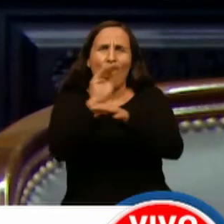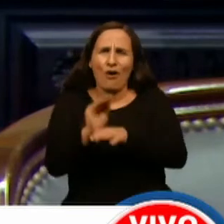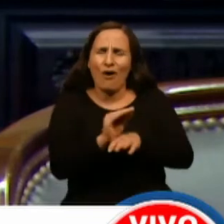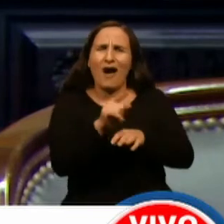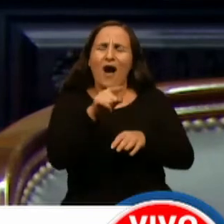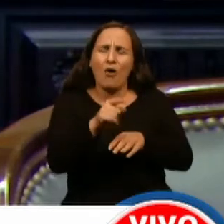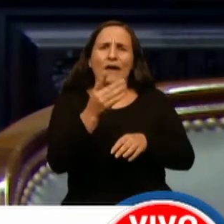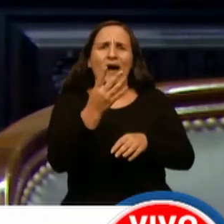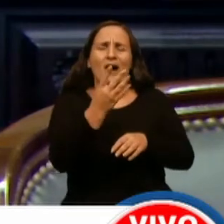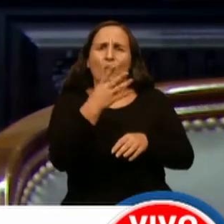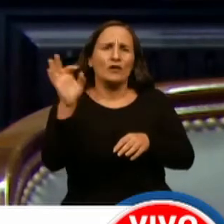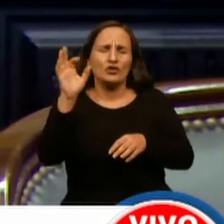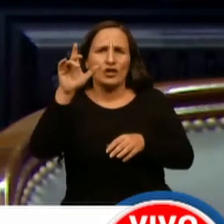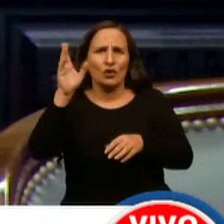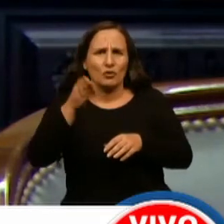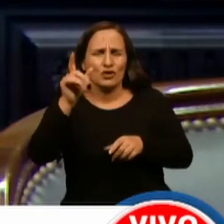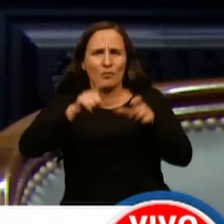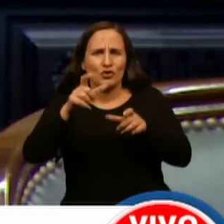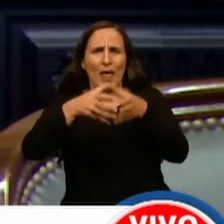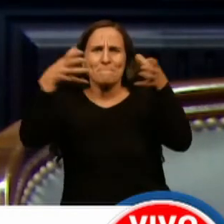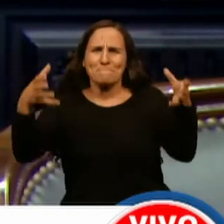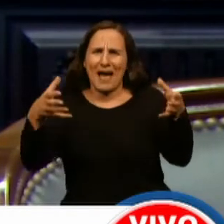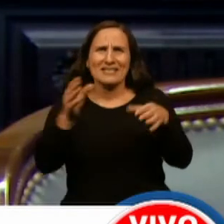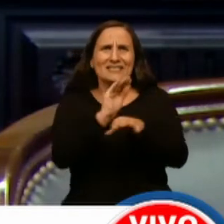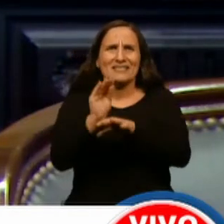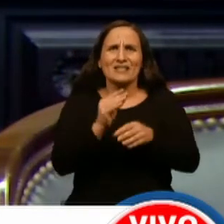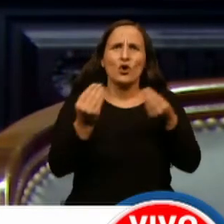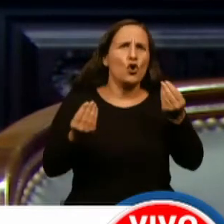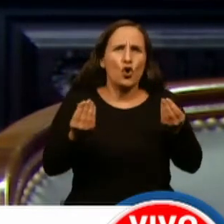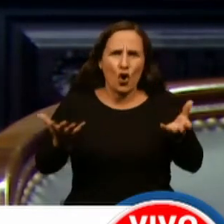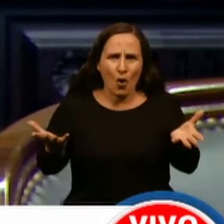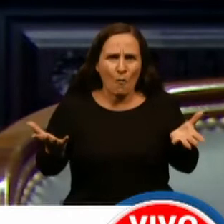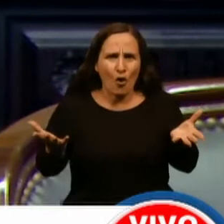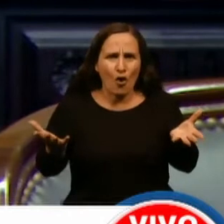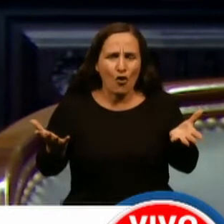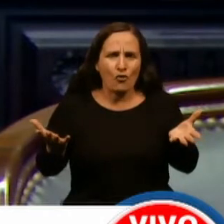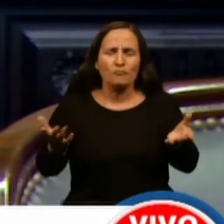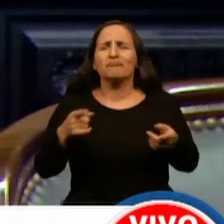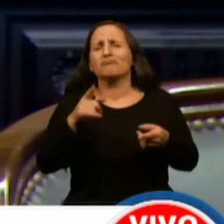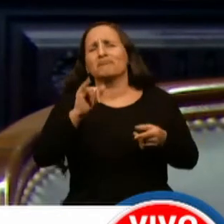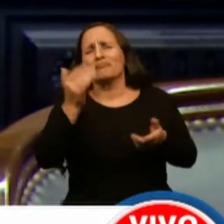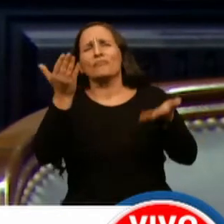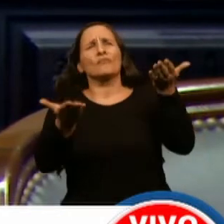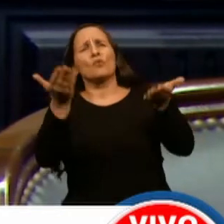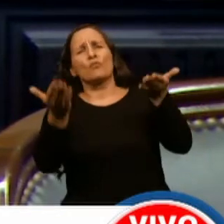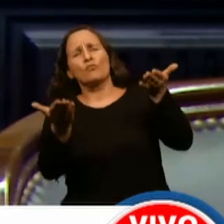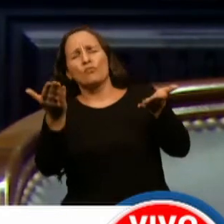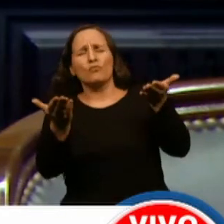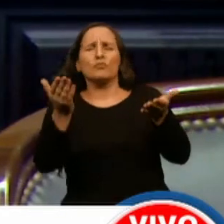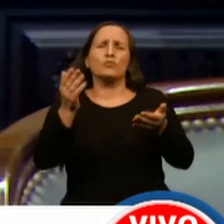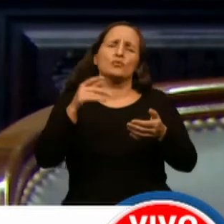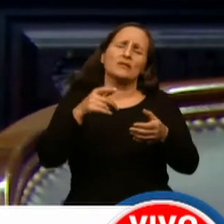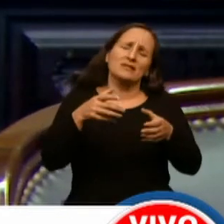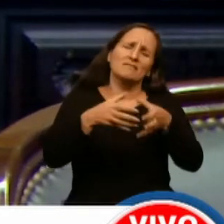a 400% más de usuario? Y esto, señor presidente, más allá de la justicia o de la razonabilidad que pueda tener